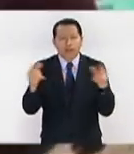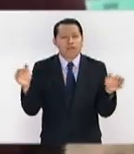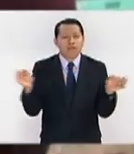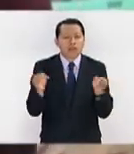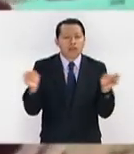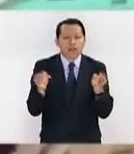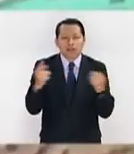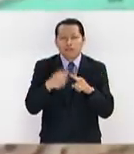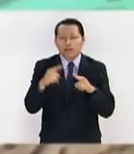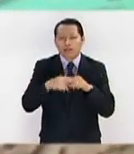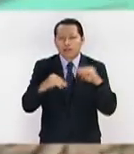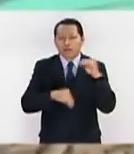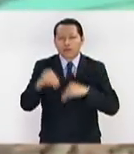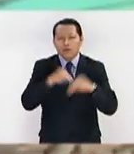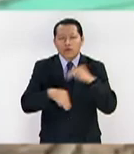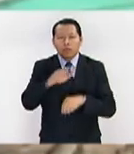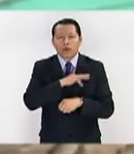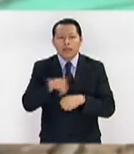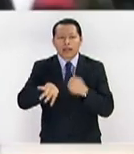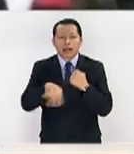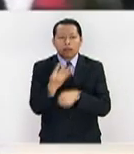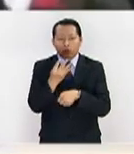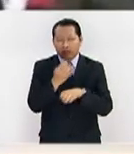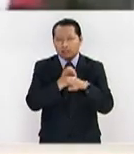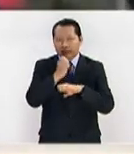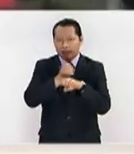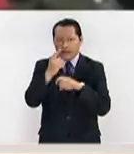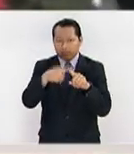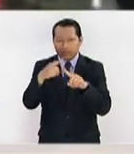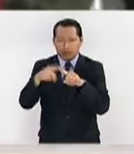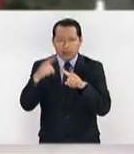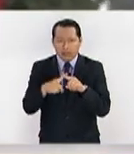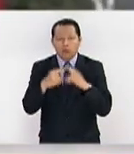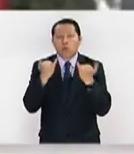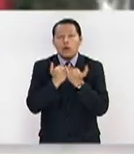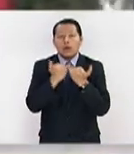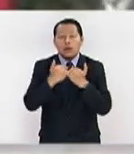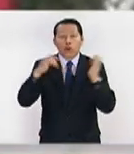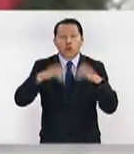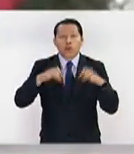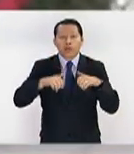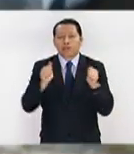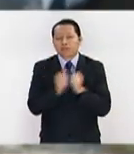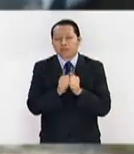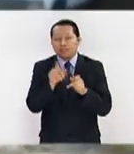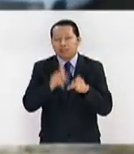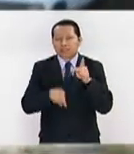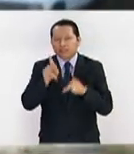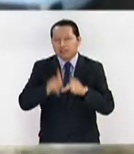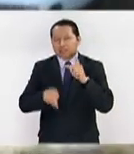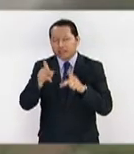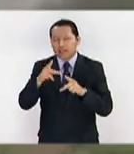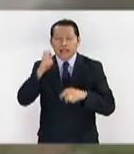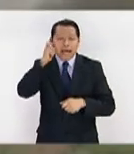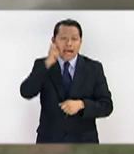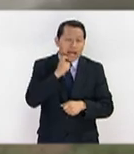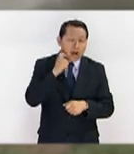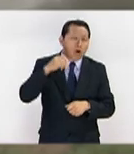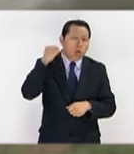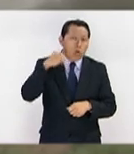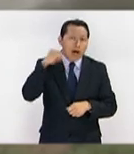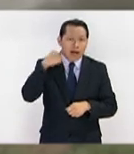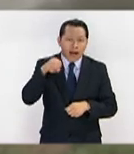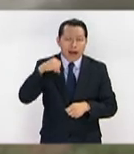zonas montañosas de al menos 14 estados. Además, estimó lluvias con intervalos de chubascos en Guerrero,